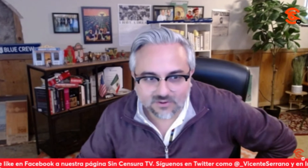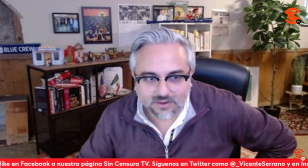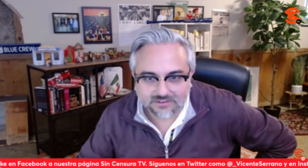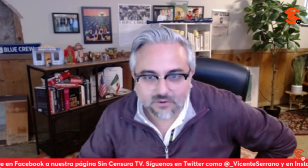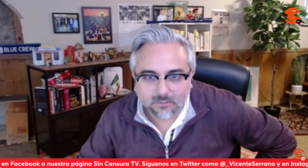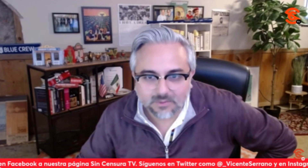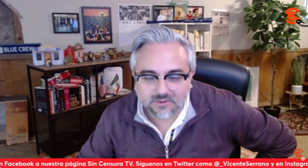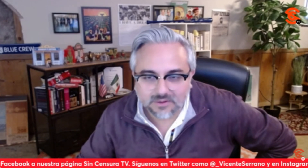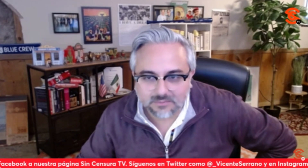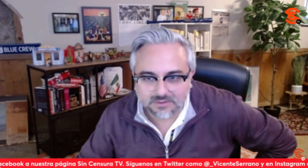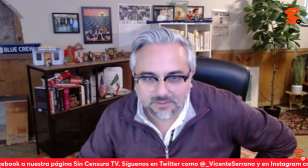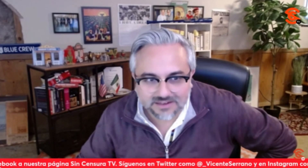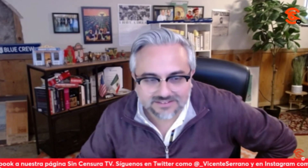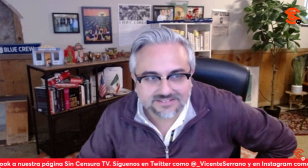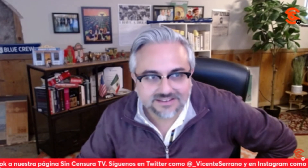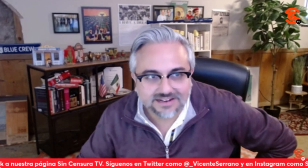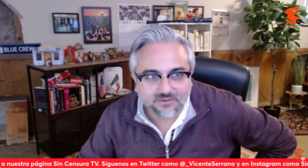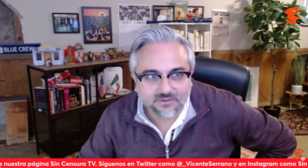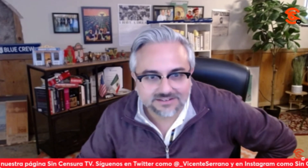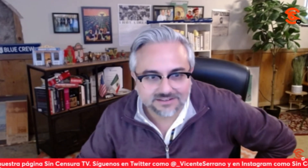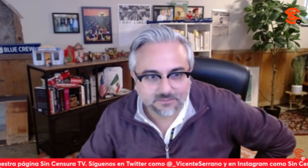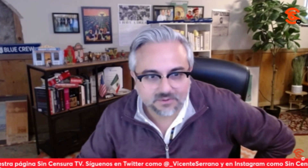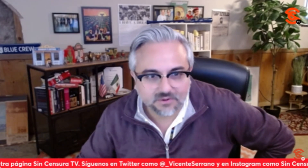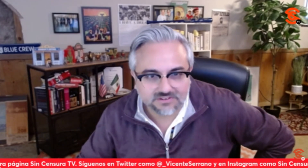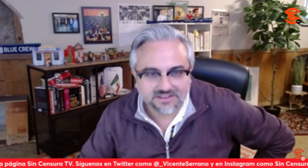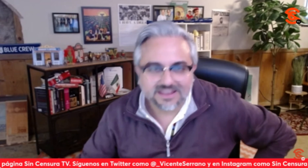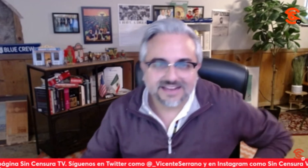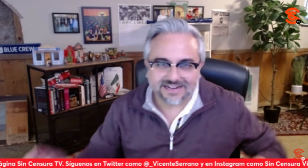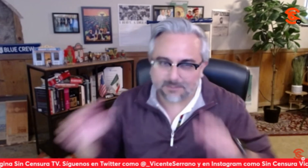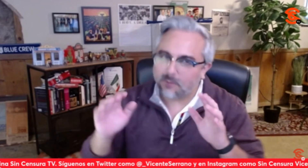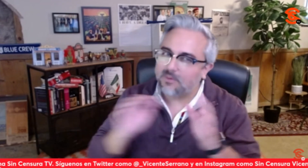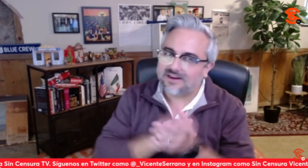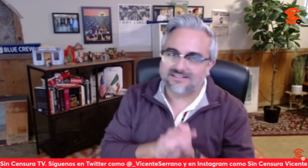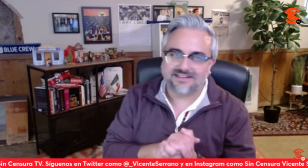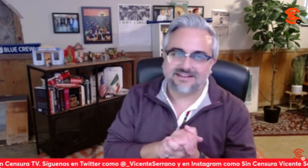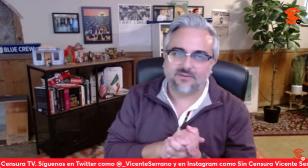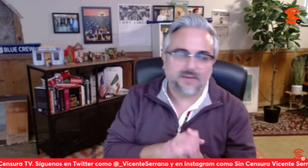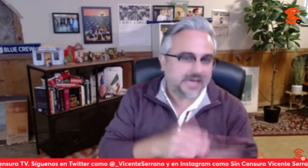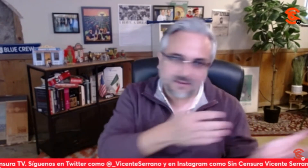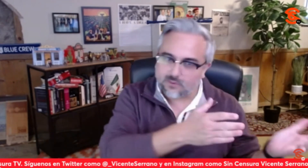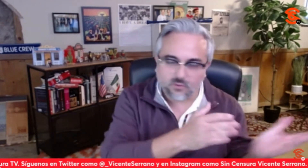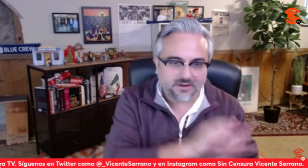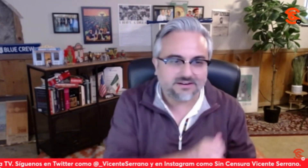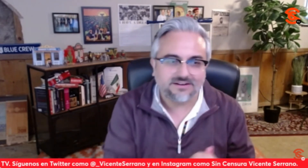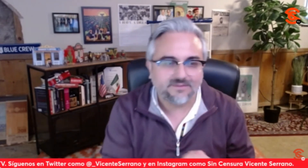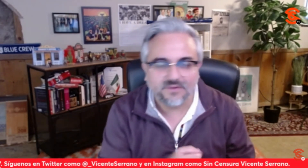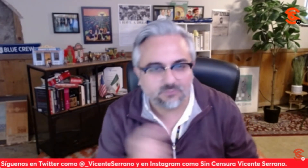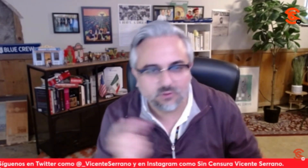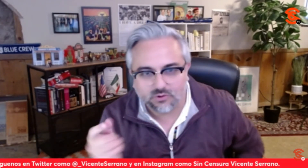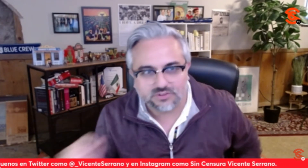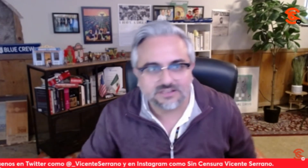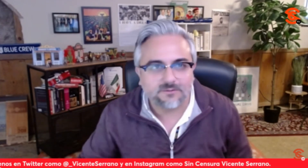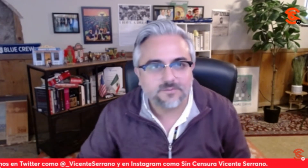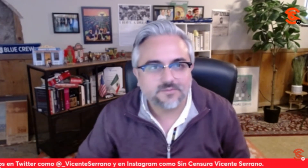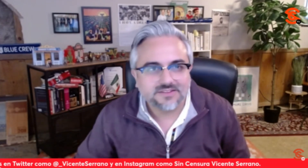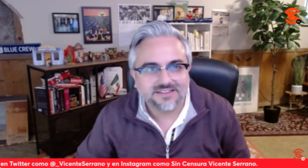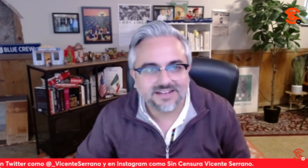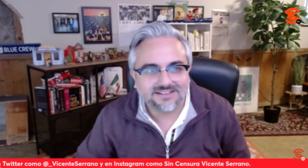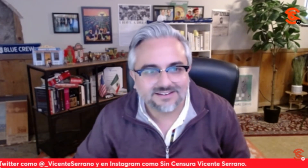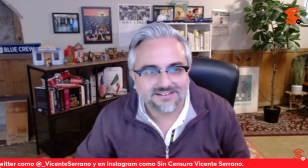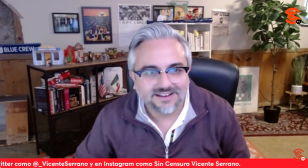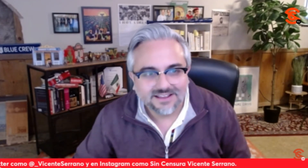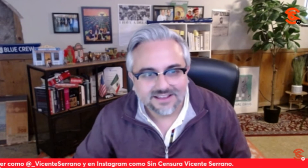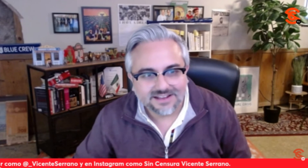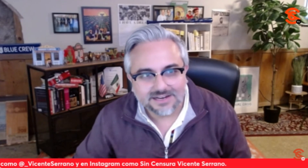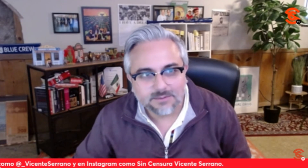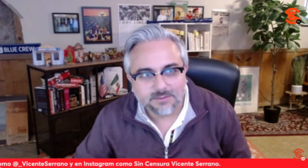agradece de corazón, pero que pues de manera sincera él no quiere este tipo de cosas. ¿Cree que me lo pueda rescatar? Donde me acaba de ocurrir, es muy cortito, tendría que